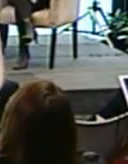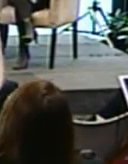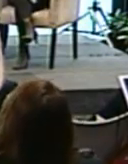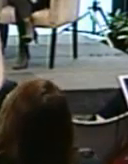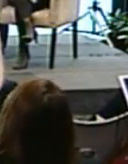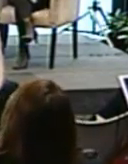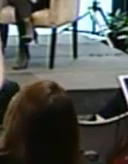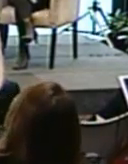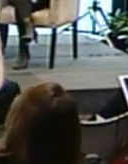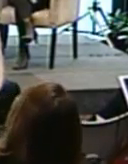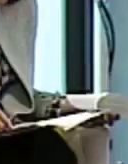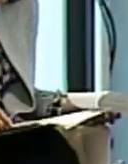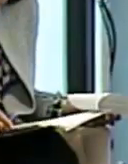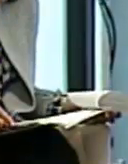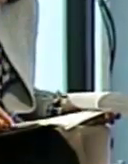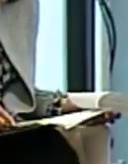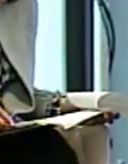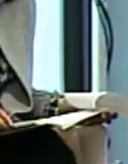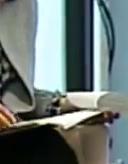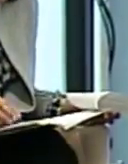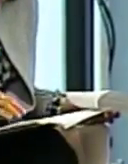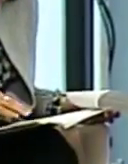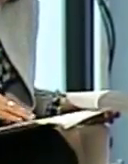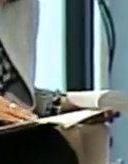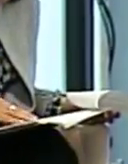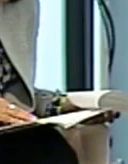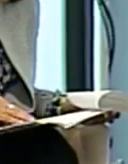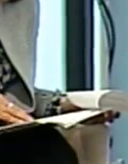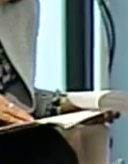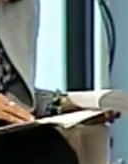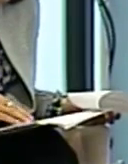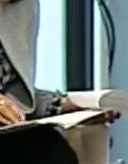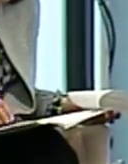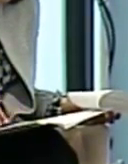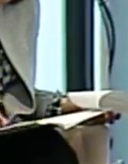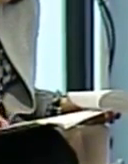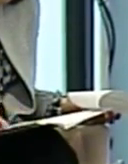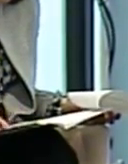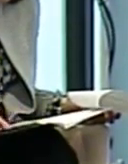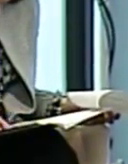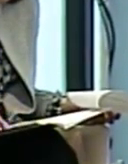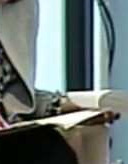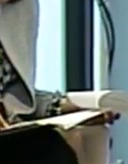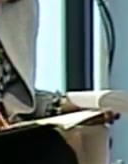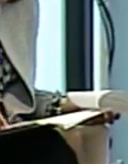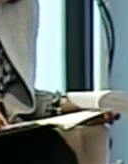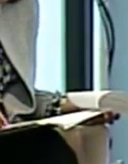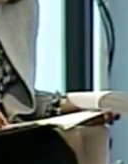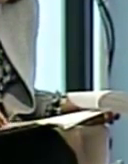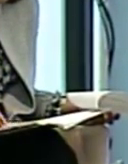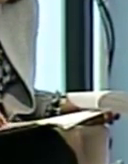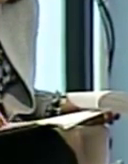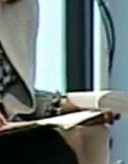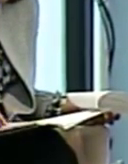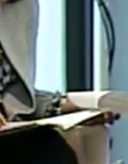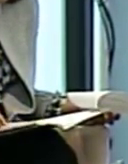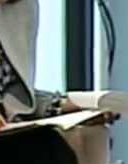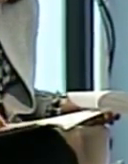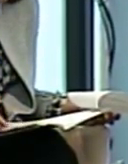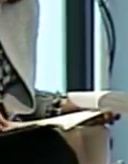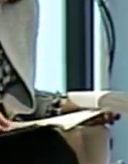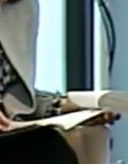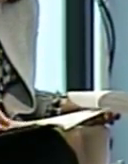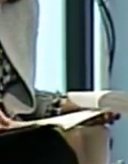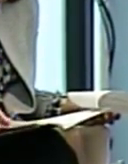ponentes. Son 6 minutos en una participación inicial, una segunda ronda de 6 minutos, después